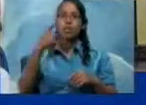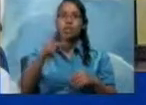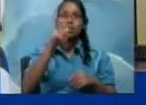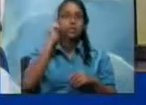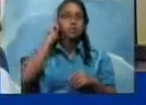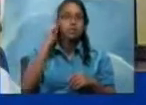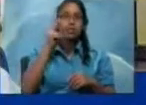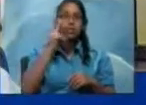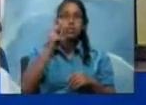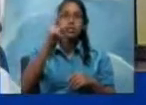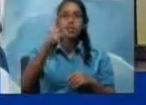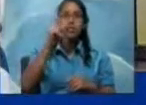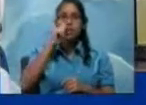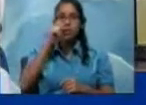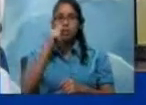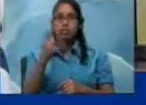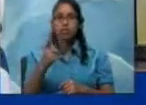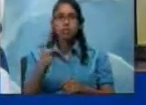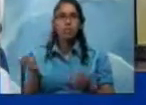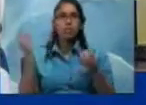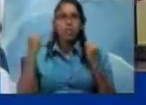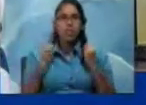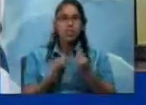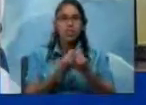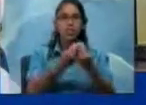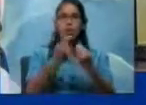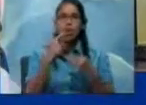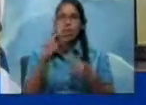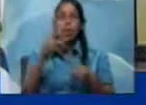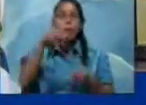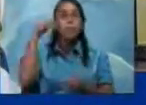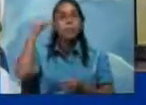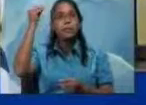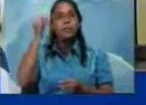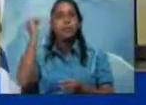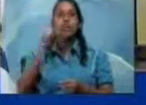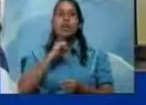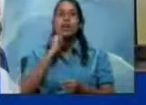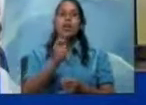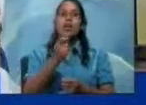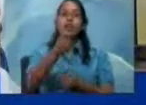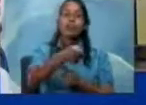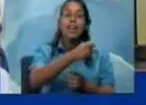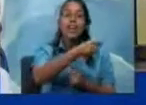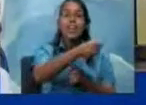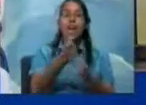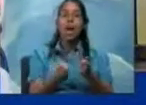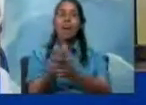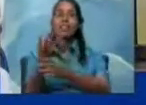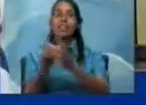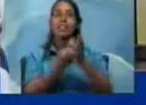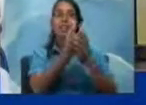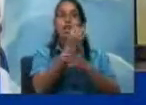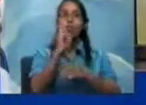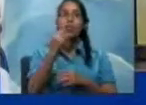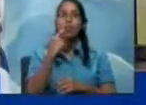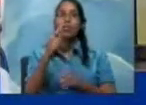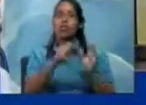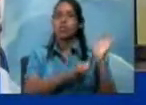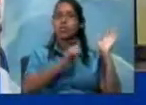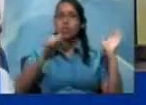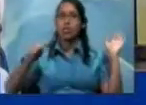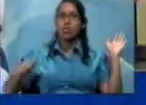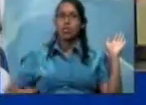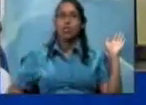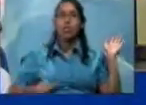vio a ese hombre que se le acercó ella pensó que era el jardinero y le dijo señor